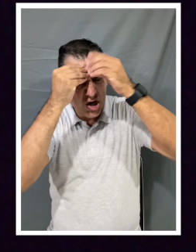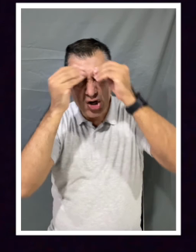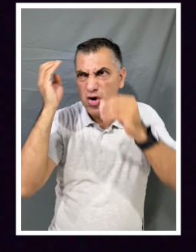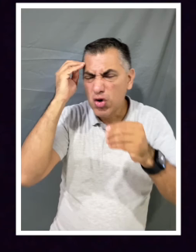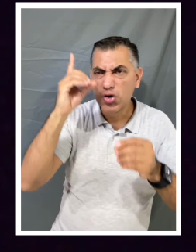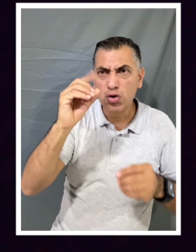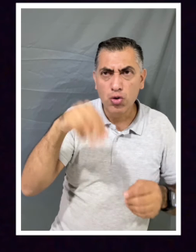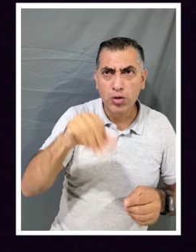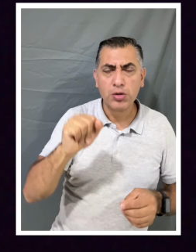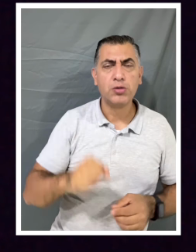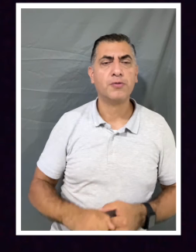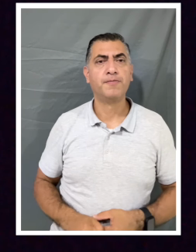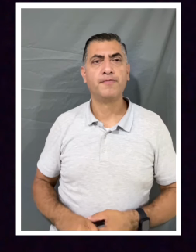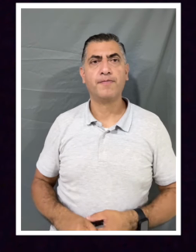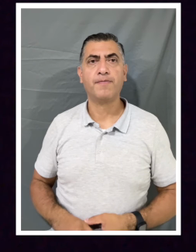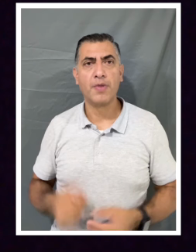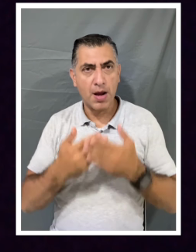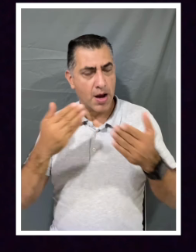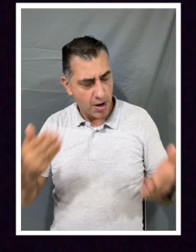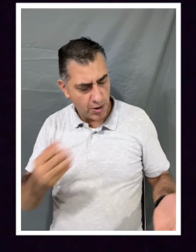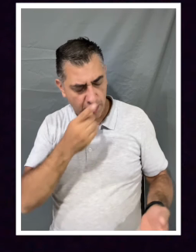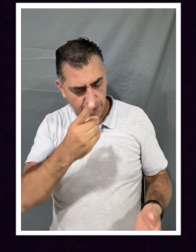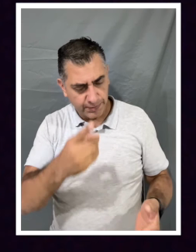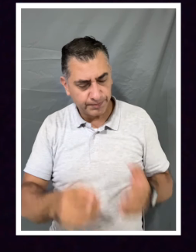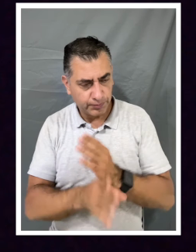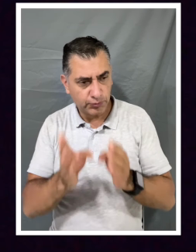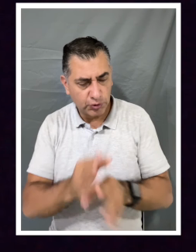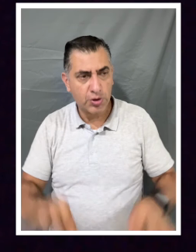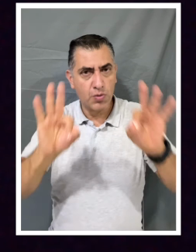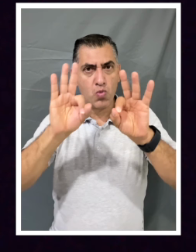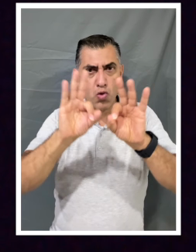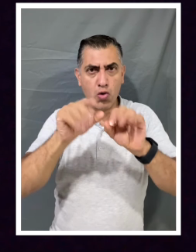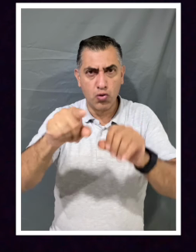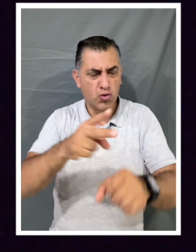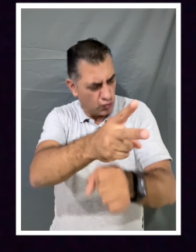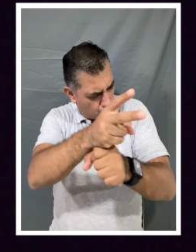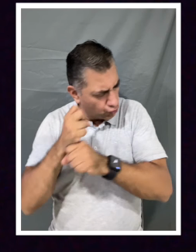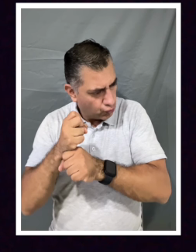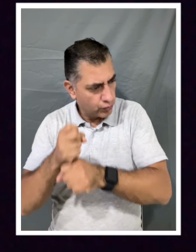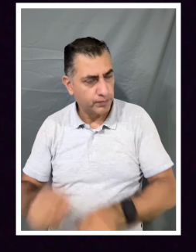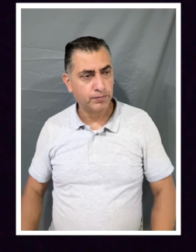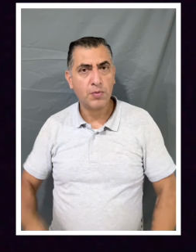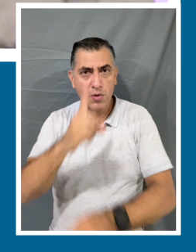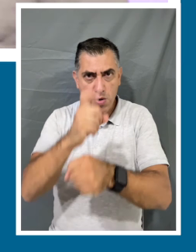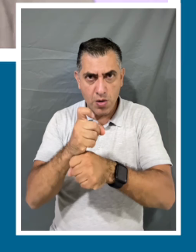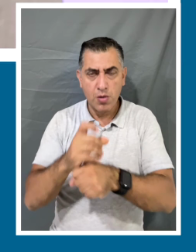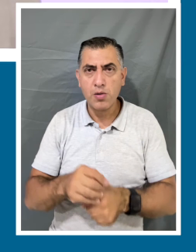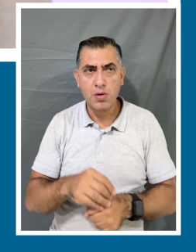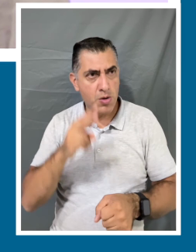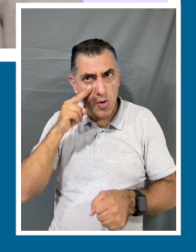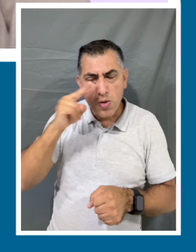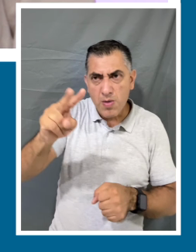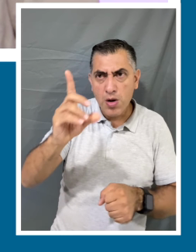a conocer tus dones y talentos ahora te voy a dar algunos tips para que tú formes parte de esto con lo mejor que tienes lo primero es